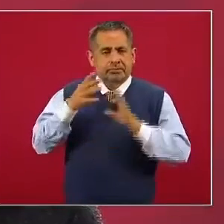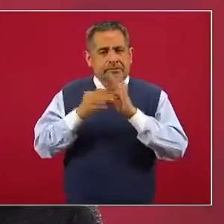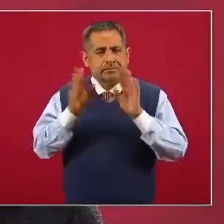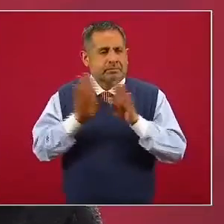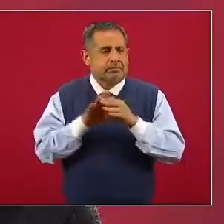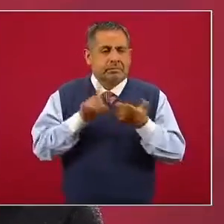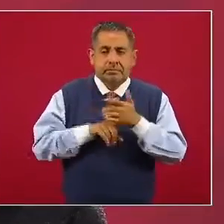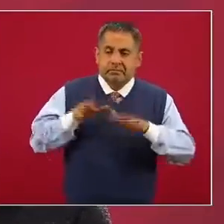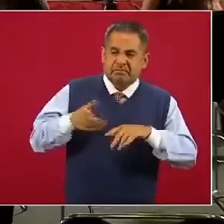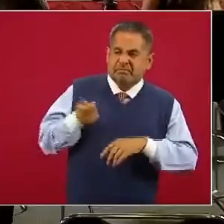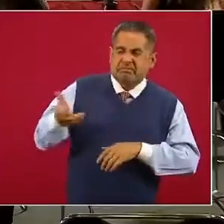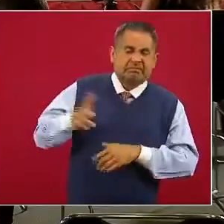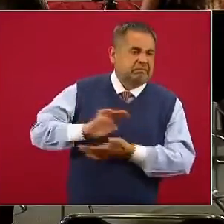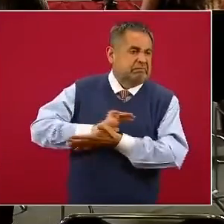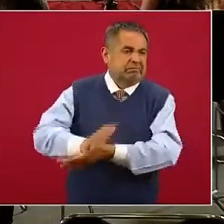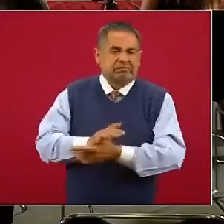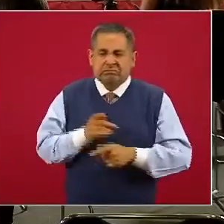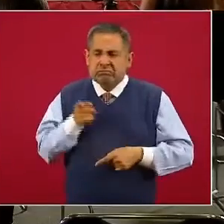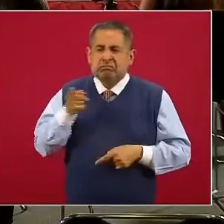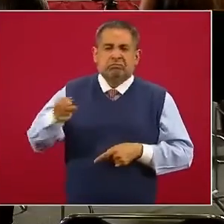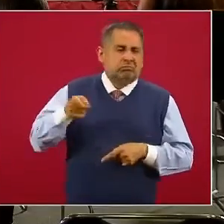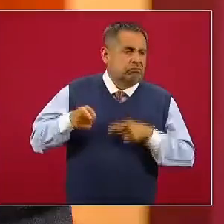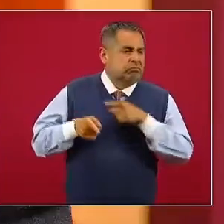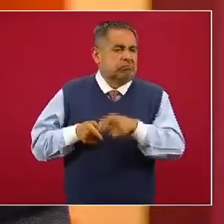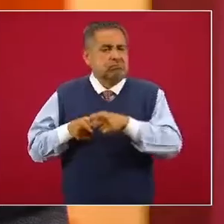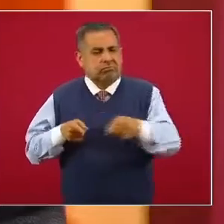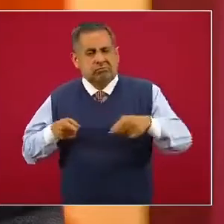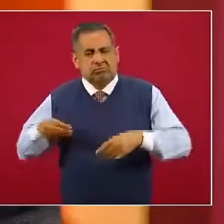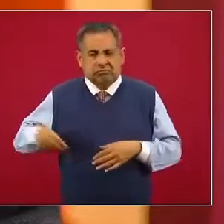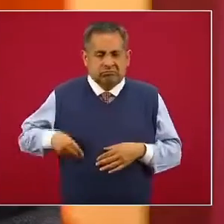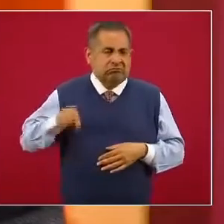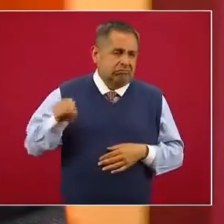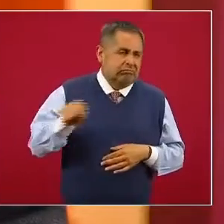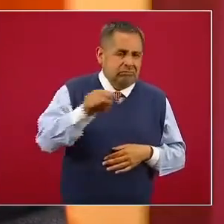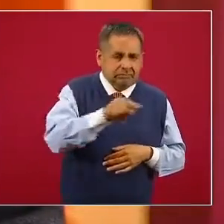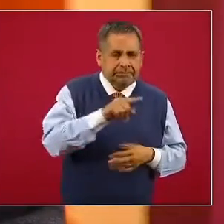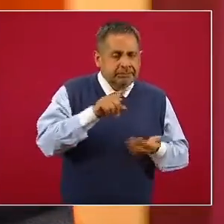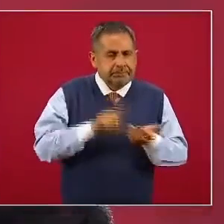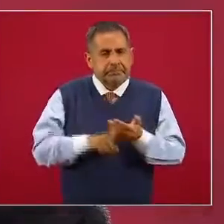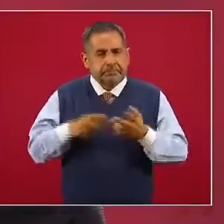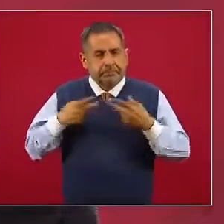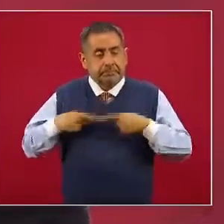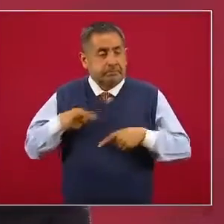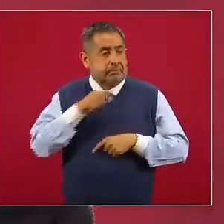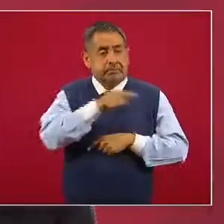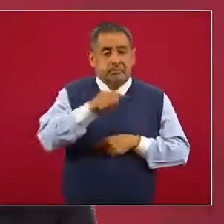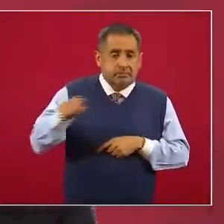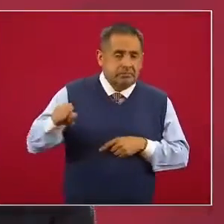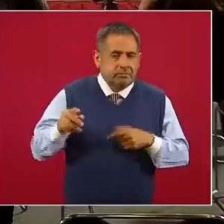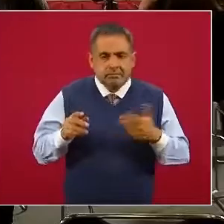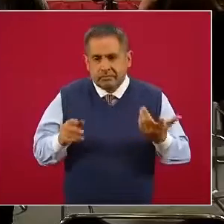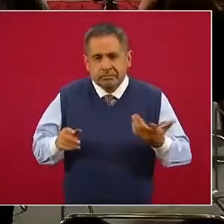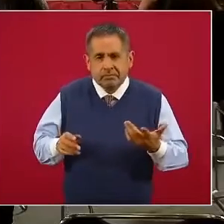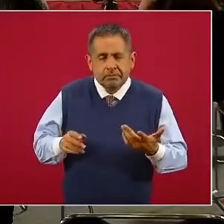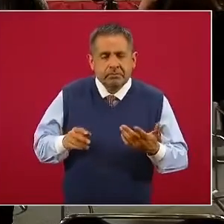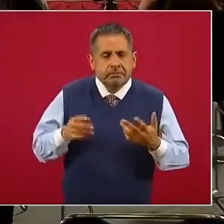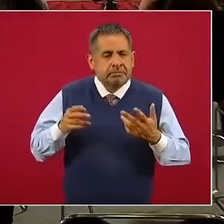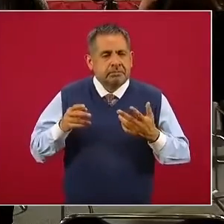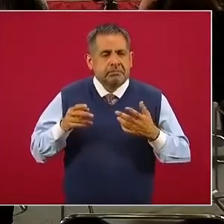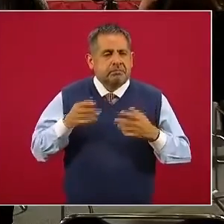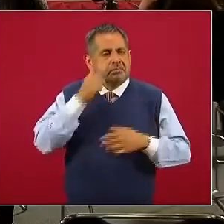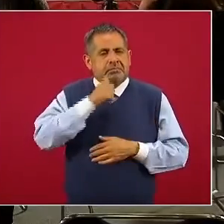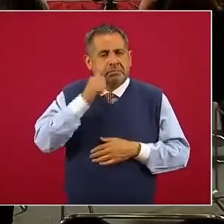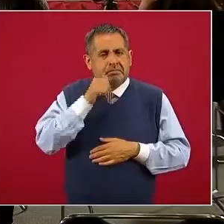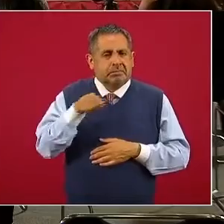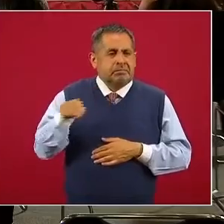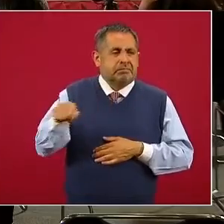de discriminación, de culpabilizar a los otros, las otras personas que